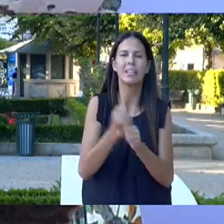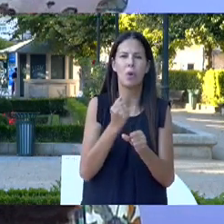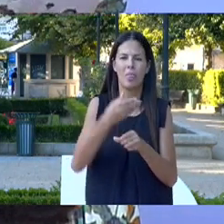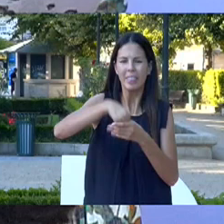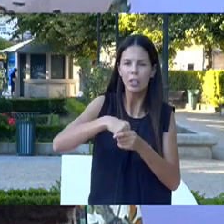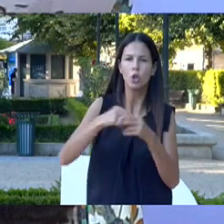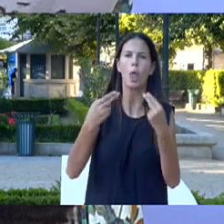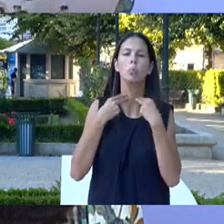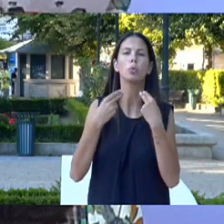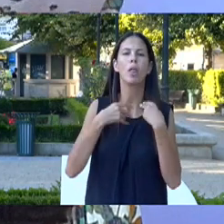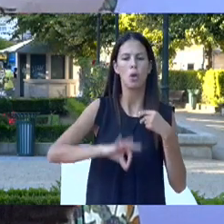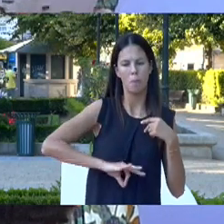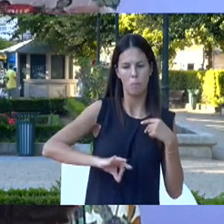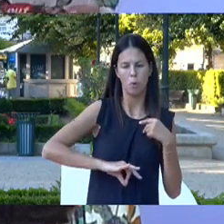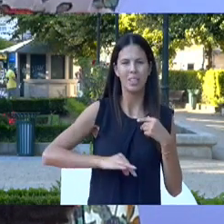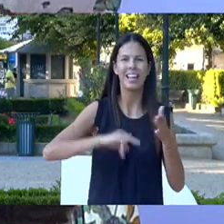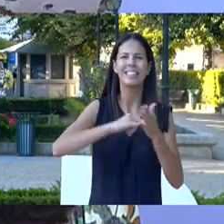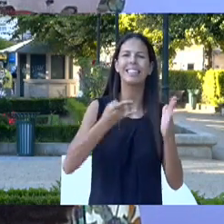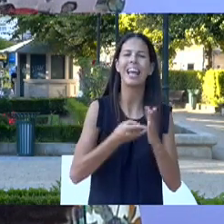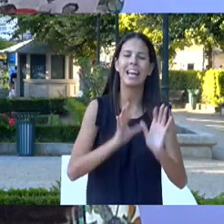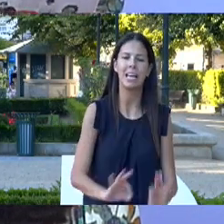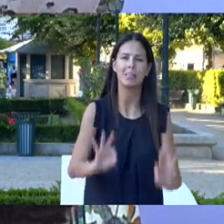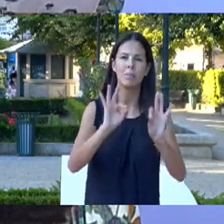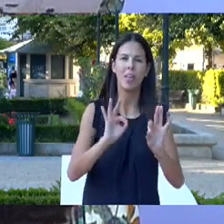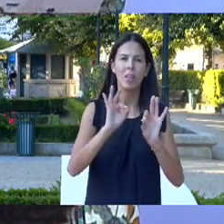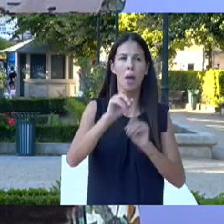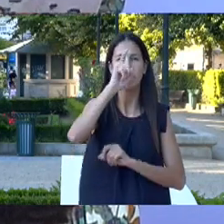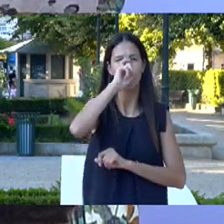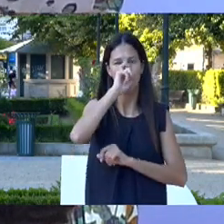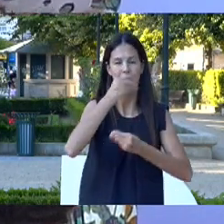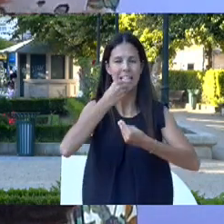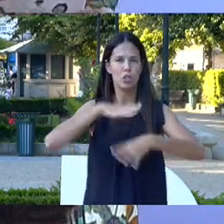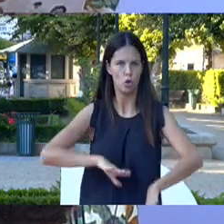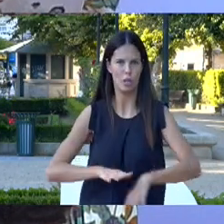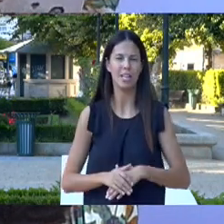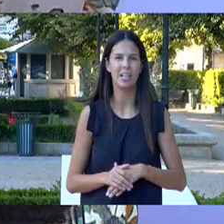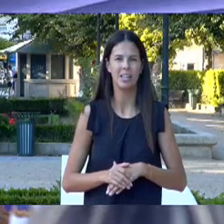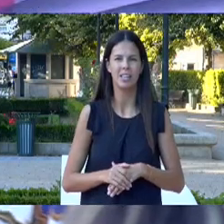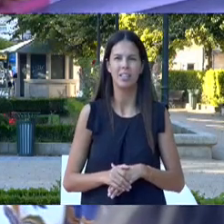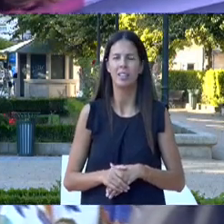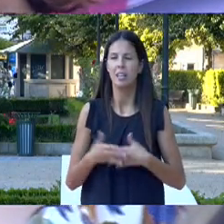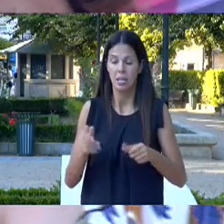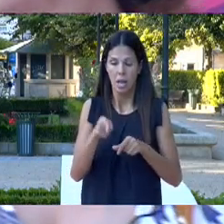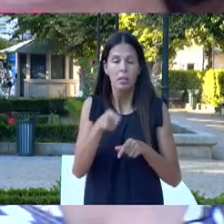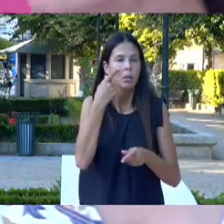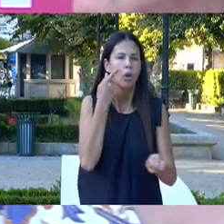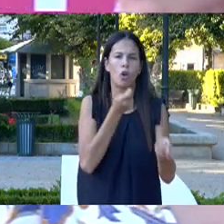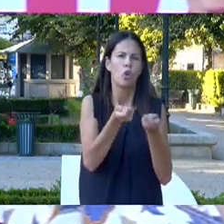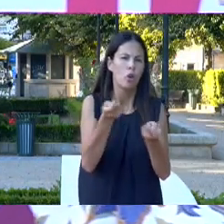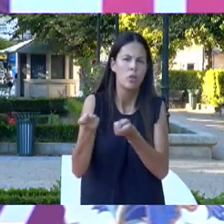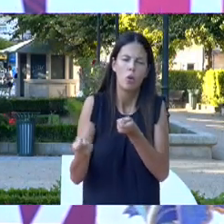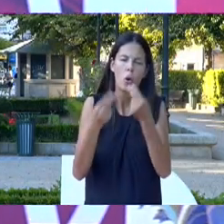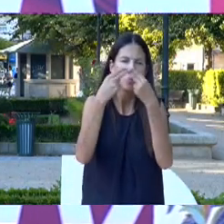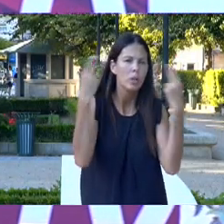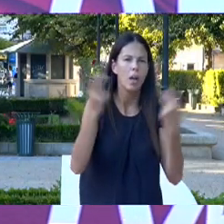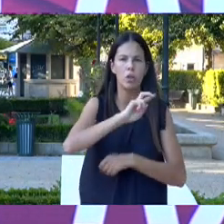na Deputación de Pontevedra como técnica especialista en memoria histórica. Desde este posto, pois, coordinou varias publicacións sobre